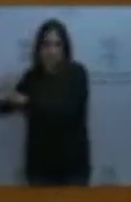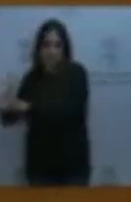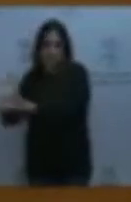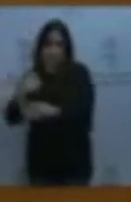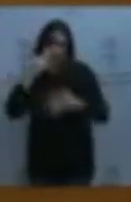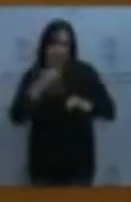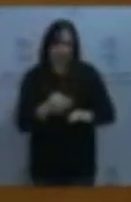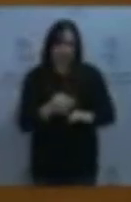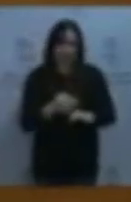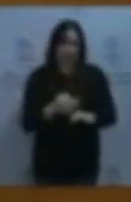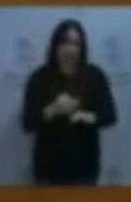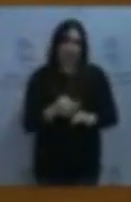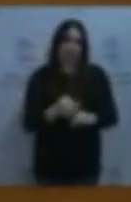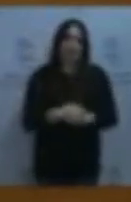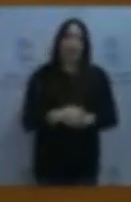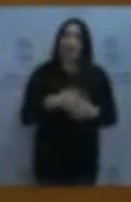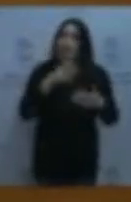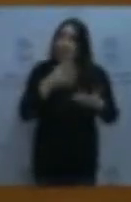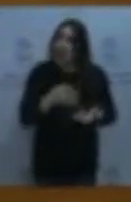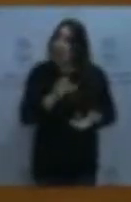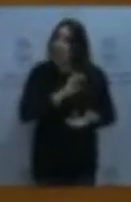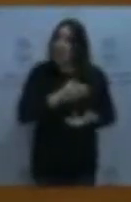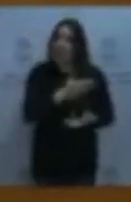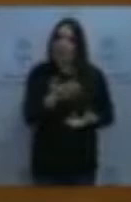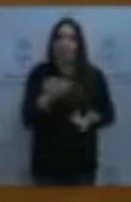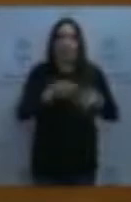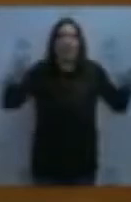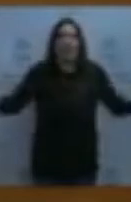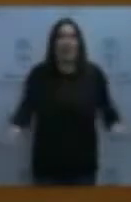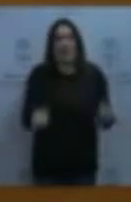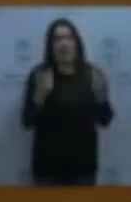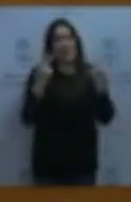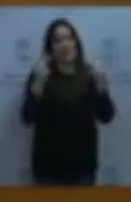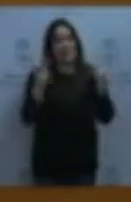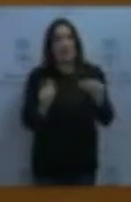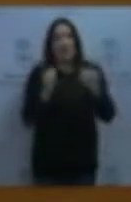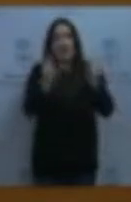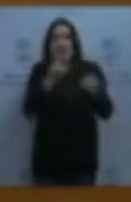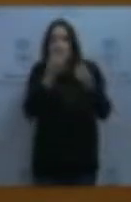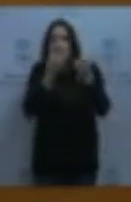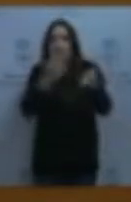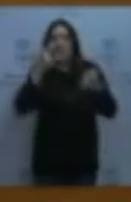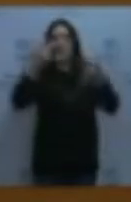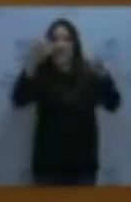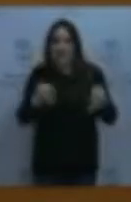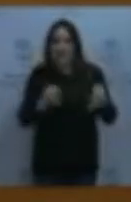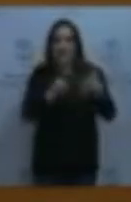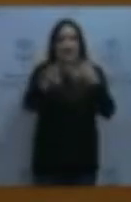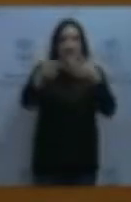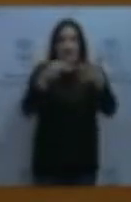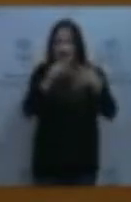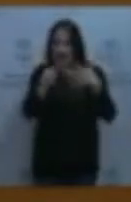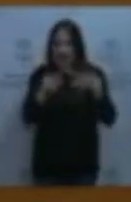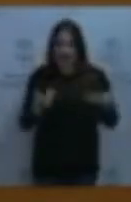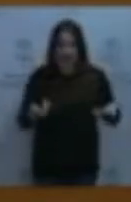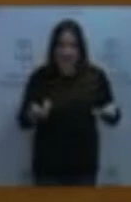Y el momento, señorías, de acabar con la propaganda y empezar a dar información veraz y transparente sobre lo